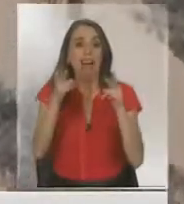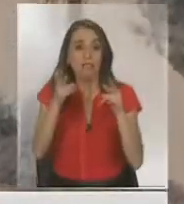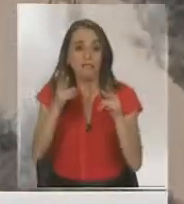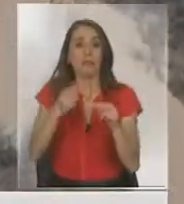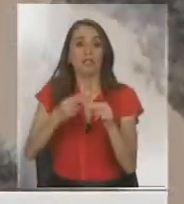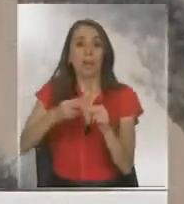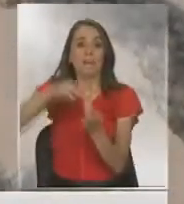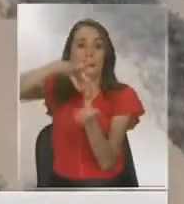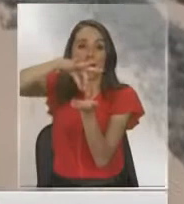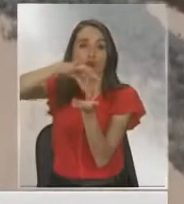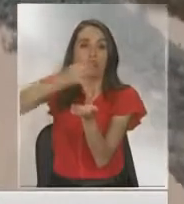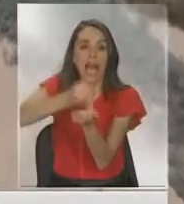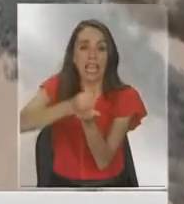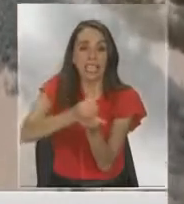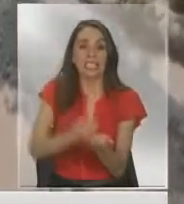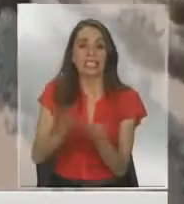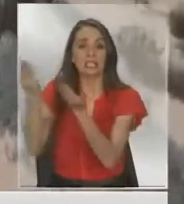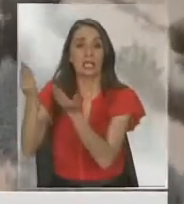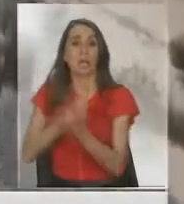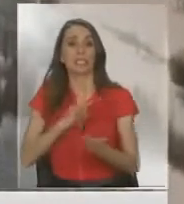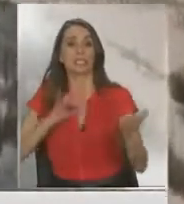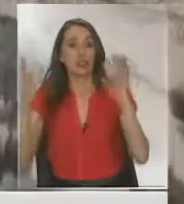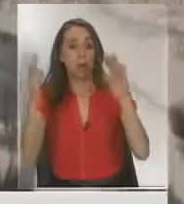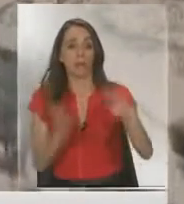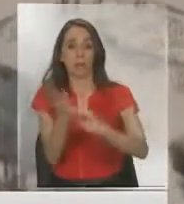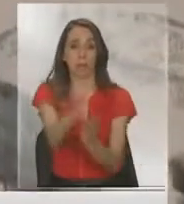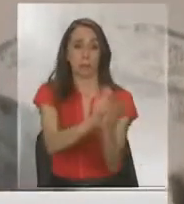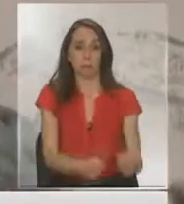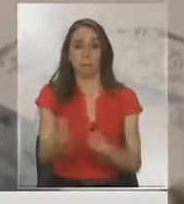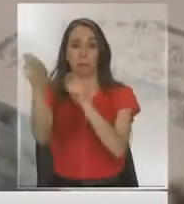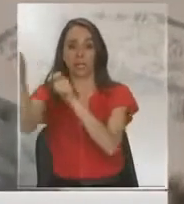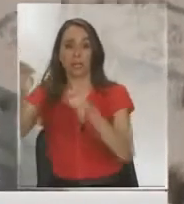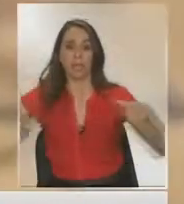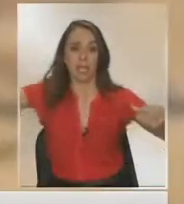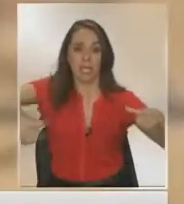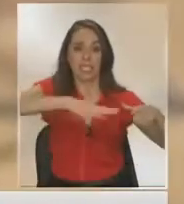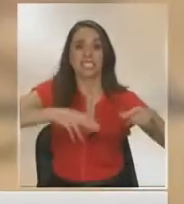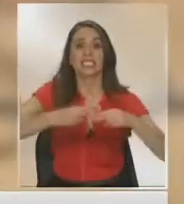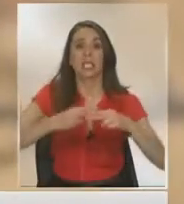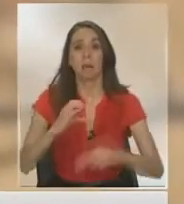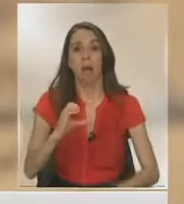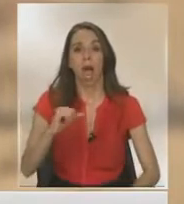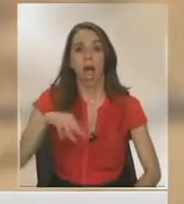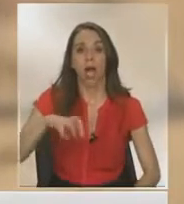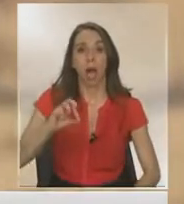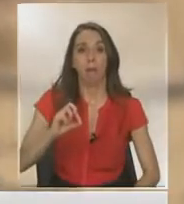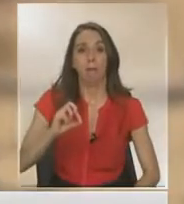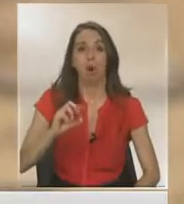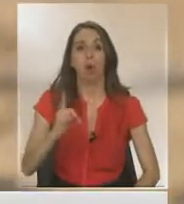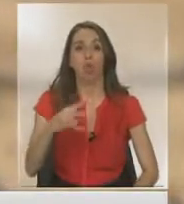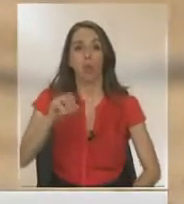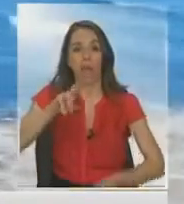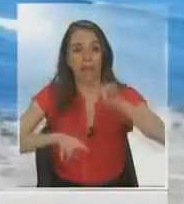y Ecosta Chile entregó al Ministerio del Medio Ambiente una solicitud para declarar el campo dunar como santuario de la naturaleza.